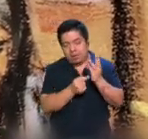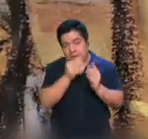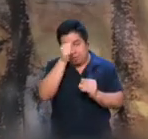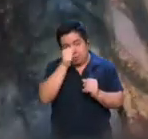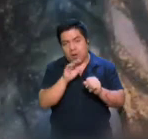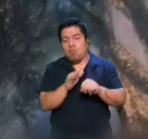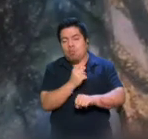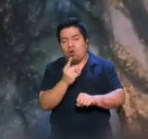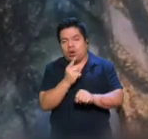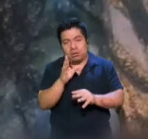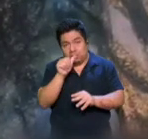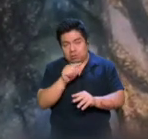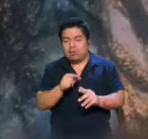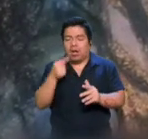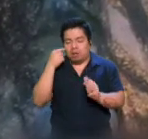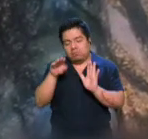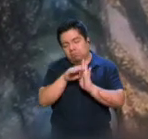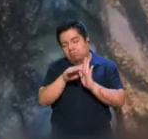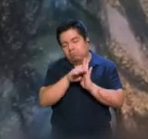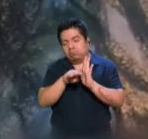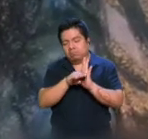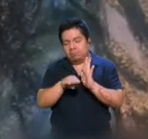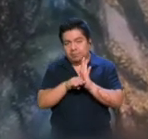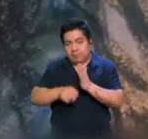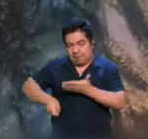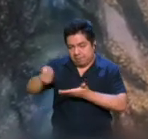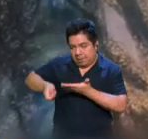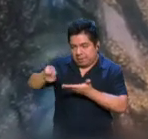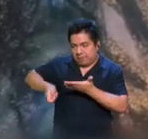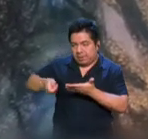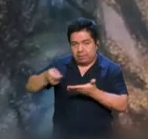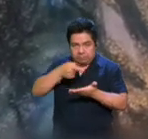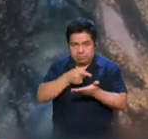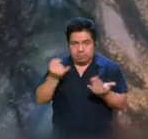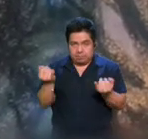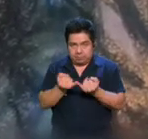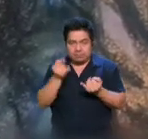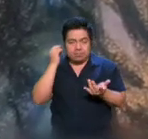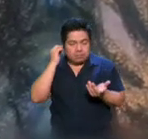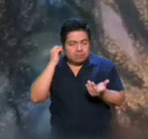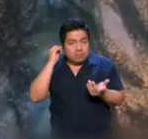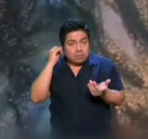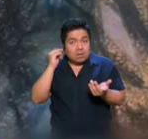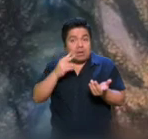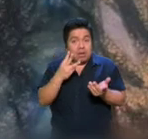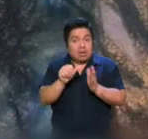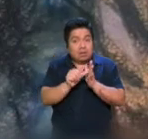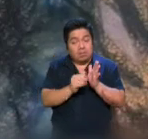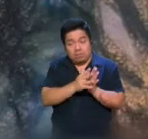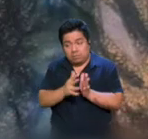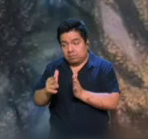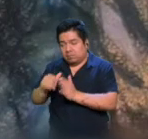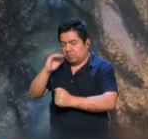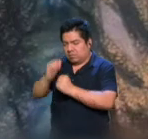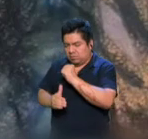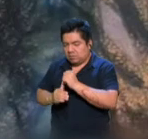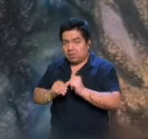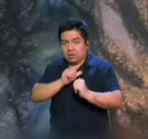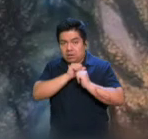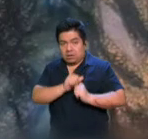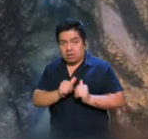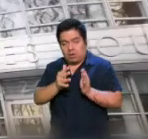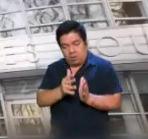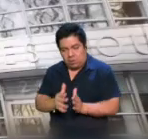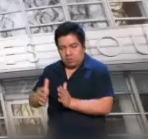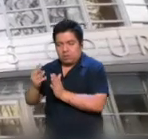acuerdo con el veredicto de culpabilidad y la sentencia hacia su cliente. Después de ese plazo, las autoridades estadounidenses contarán con otros